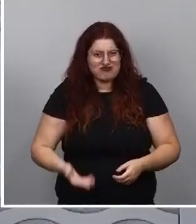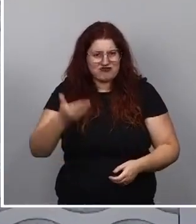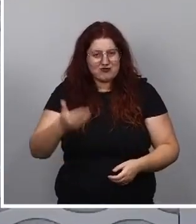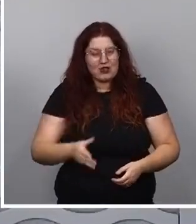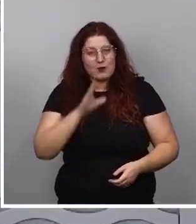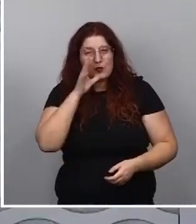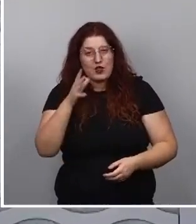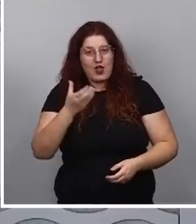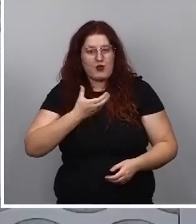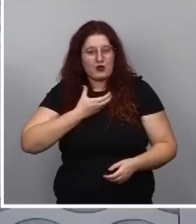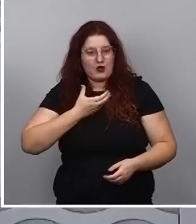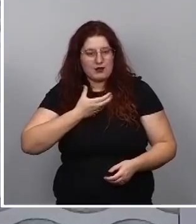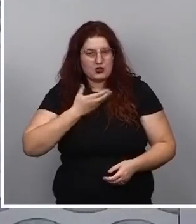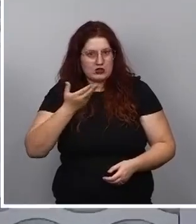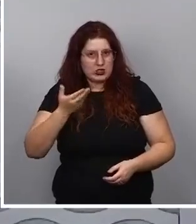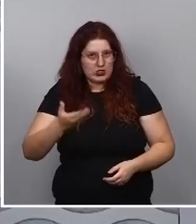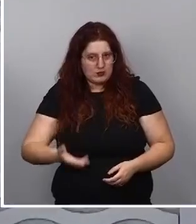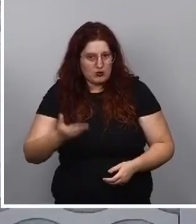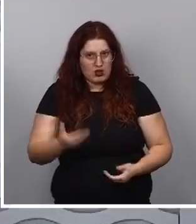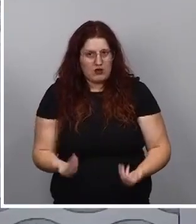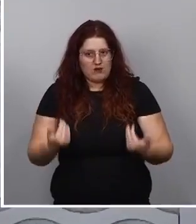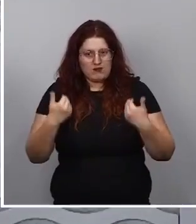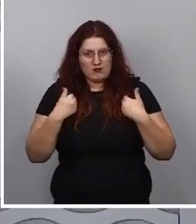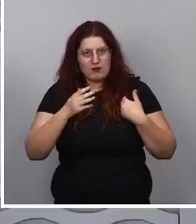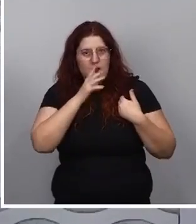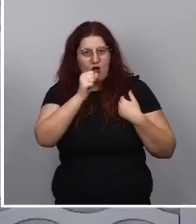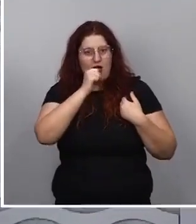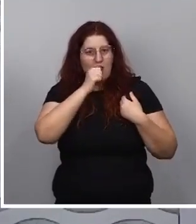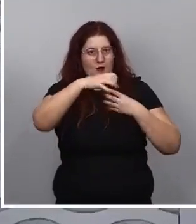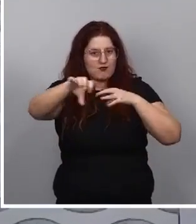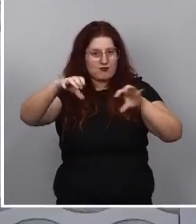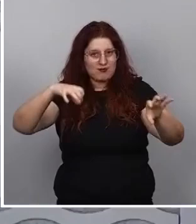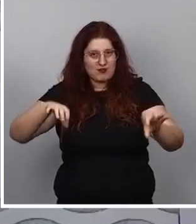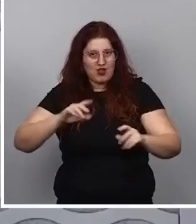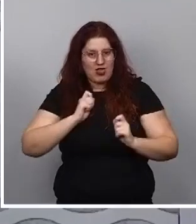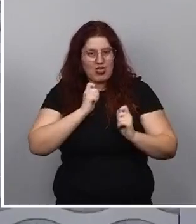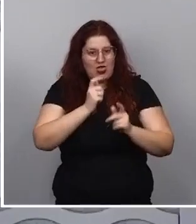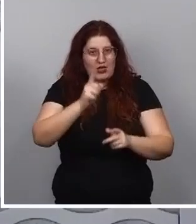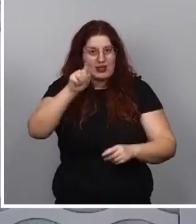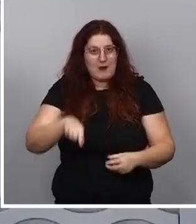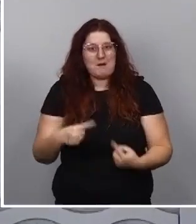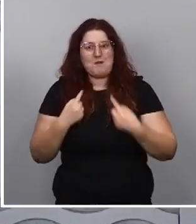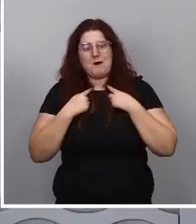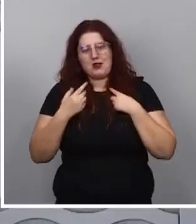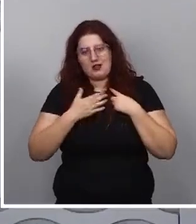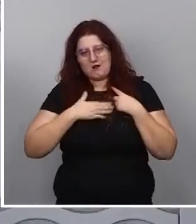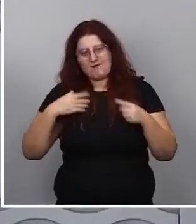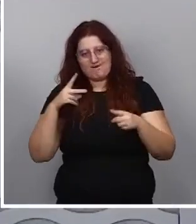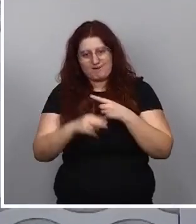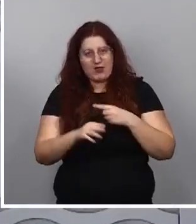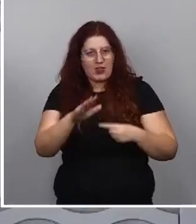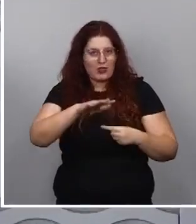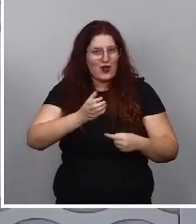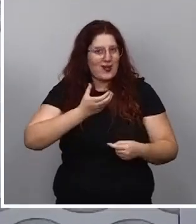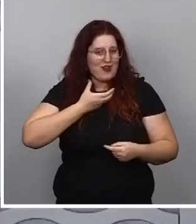tenen unha competencia importante, tanto para abastecimiento como para evitar perdidas en sus redes de abastecimiento local ou para